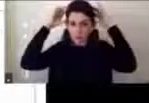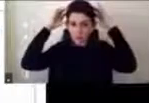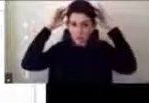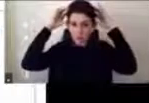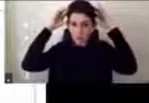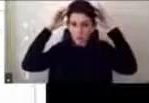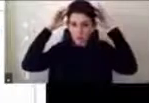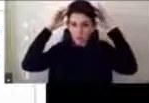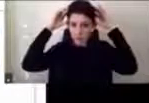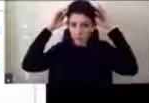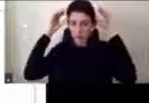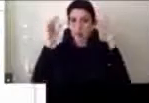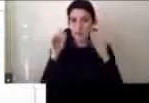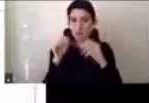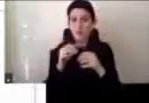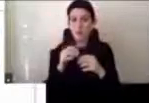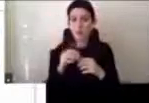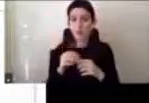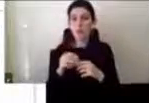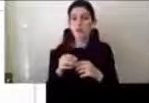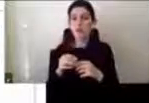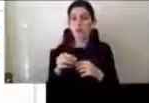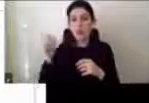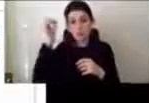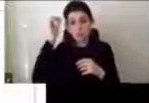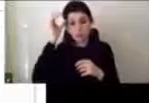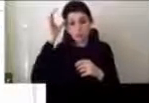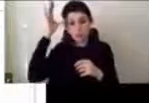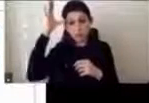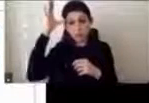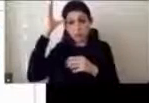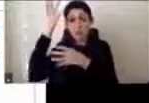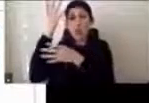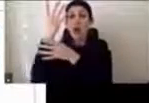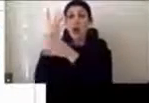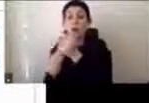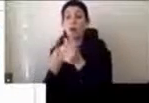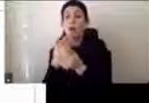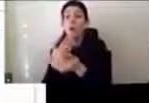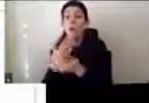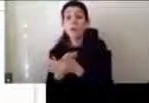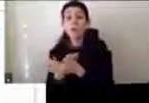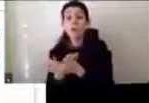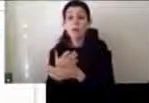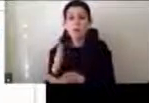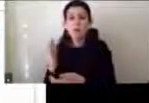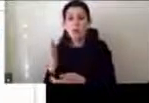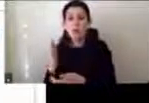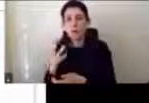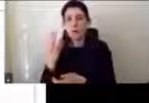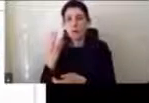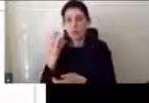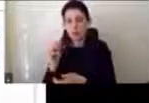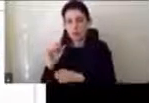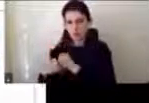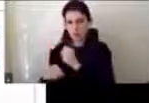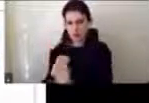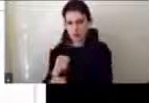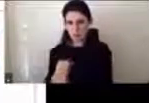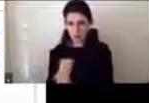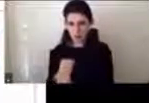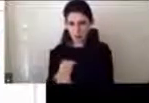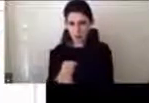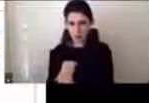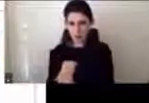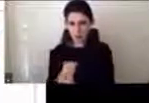el término, digamos, de la maduración cerebral, ocurre alrededor de los 30 años. ¿Ya? Entonces,